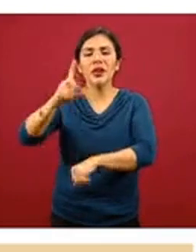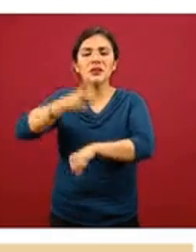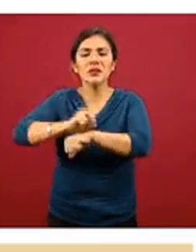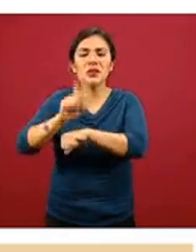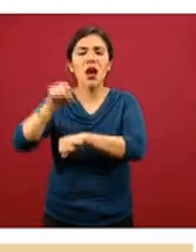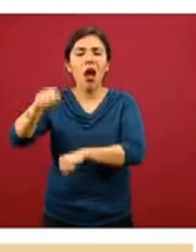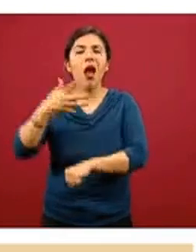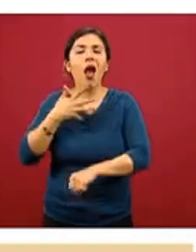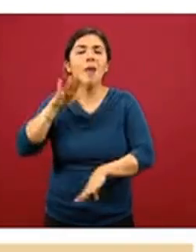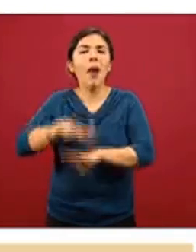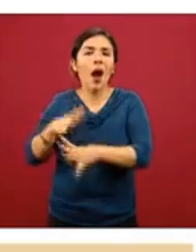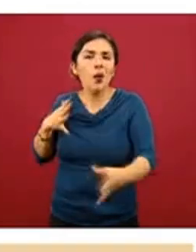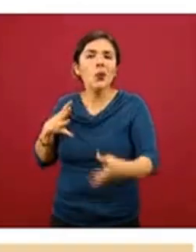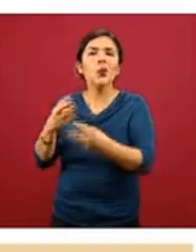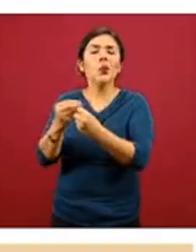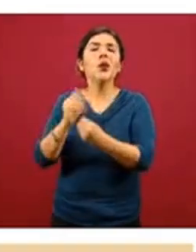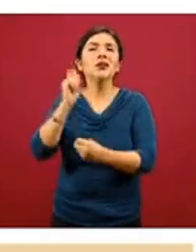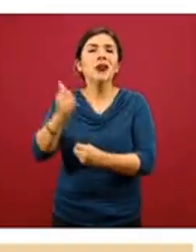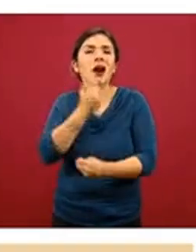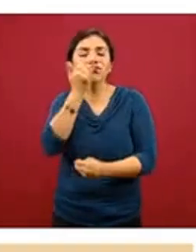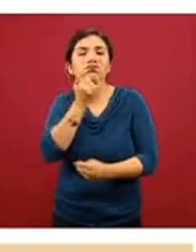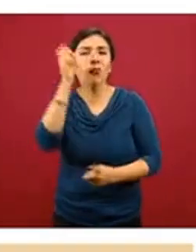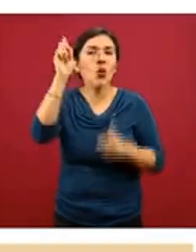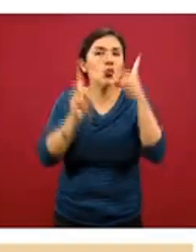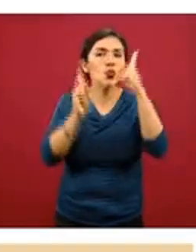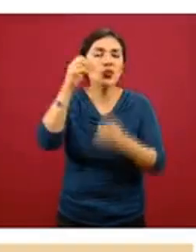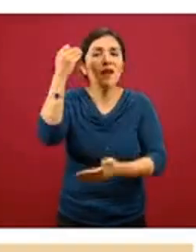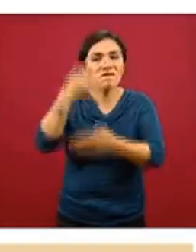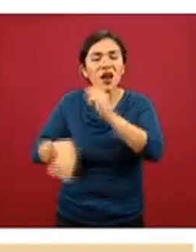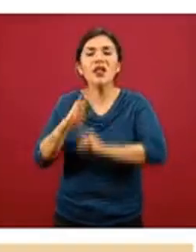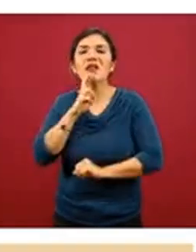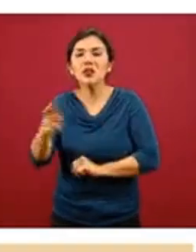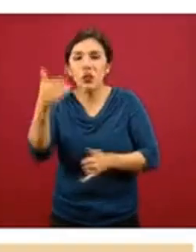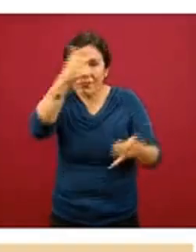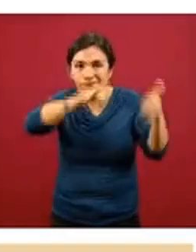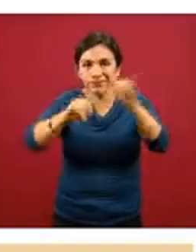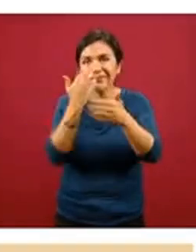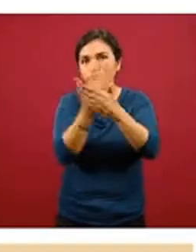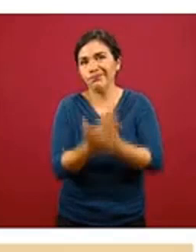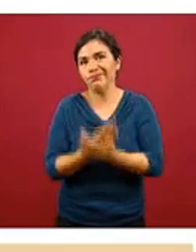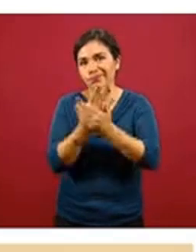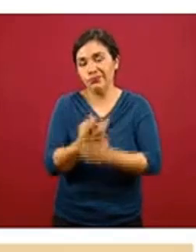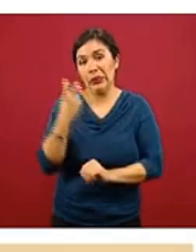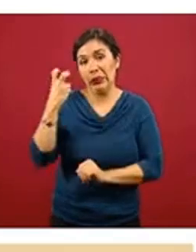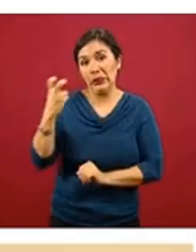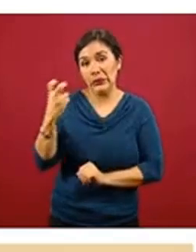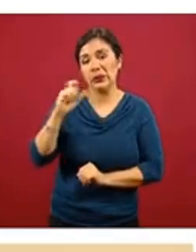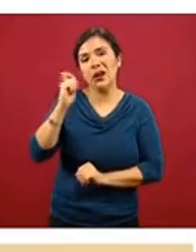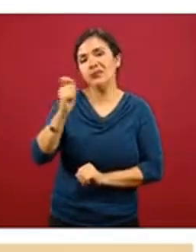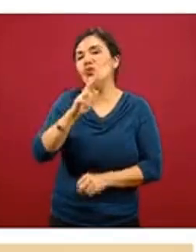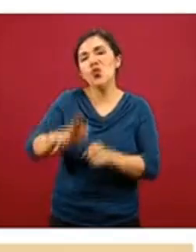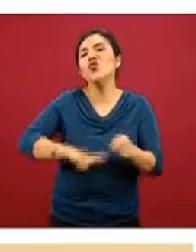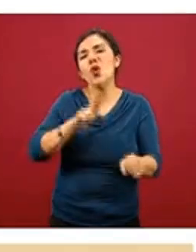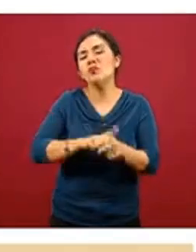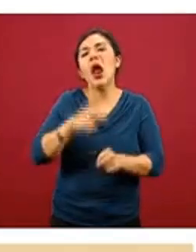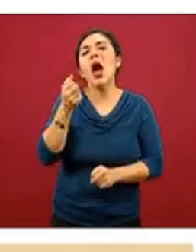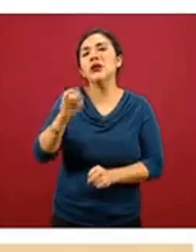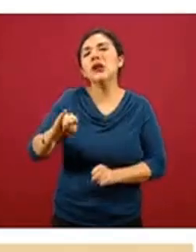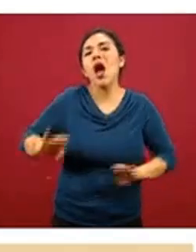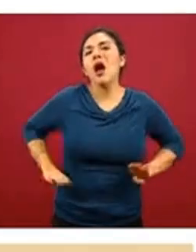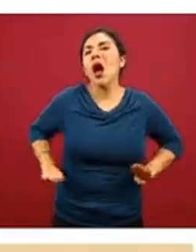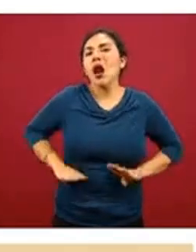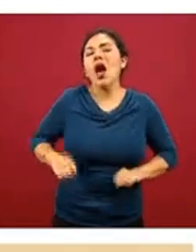donde tenemos el acúmulo de casos sospechosos pendientes de resultado, por lo tanto es natural que estén en